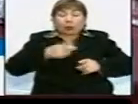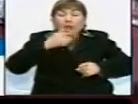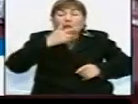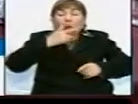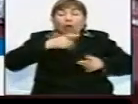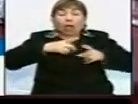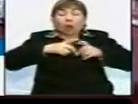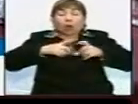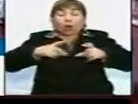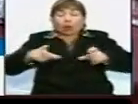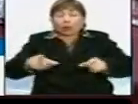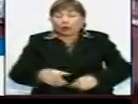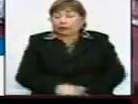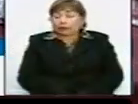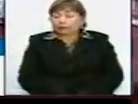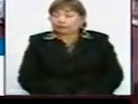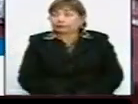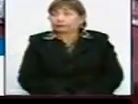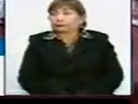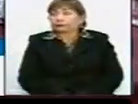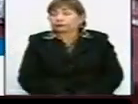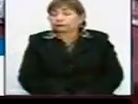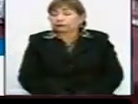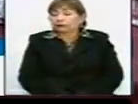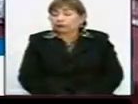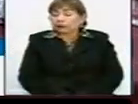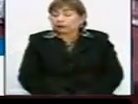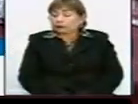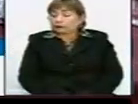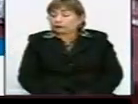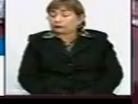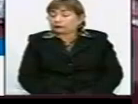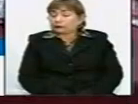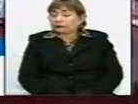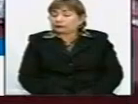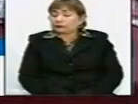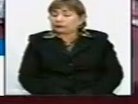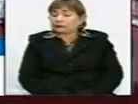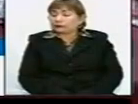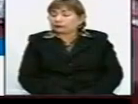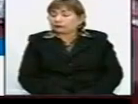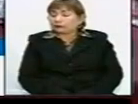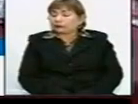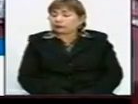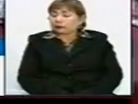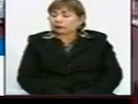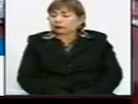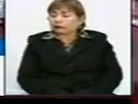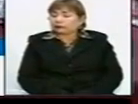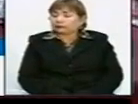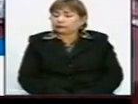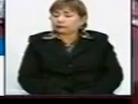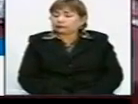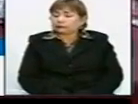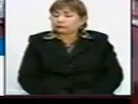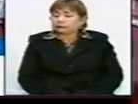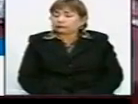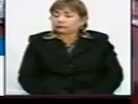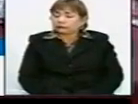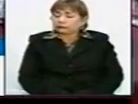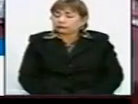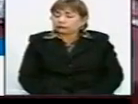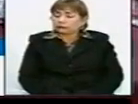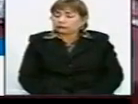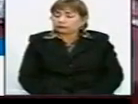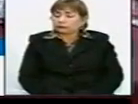así es así es pero qué es lo que sucede que no tiene el fuego esté al océano y se acumula se acumula y llega un momento lo